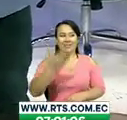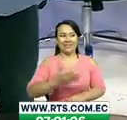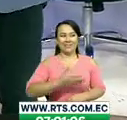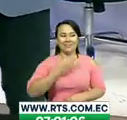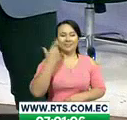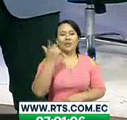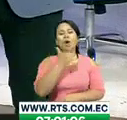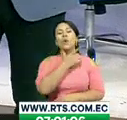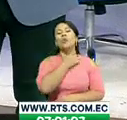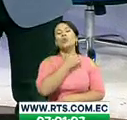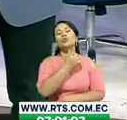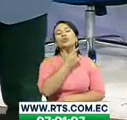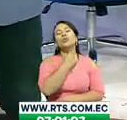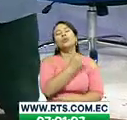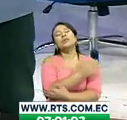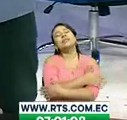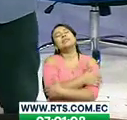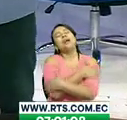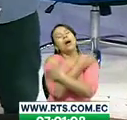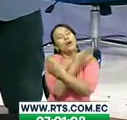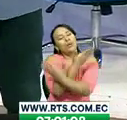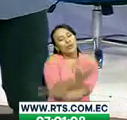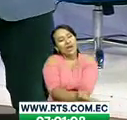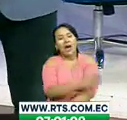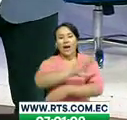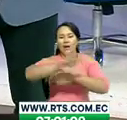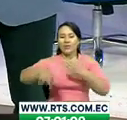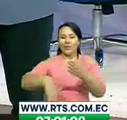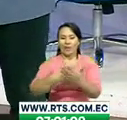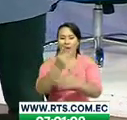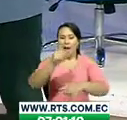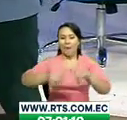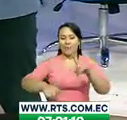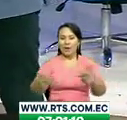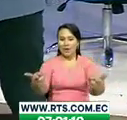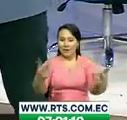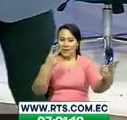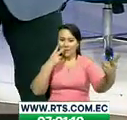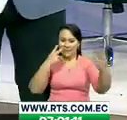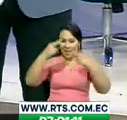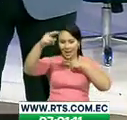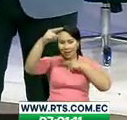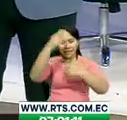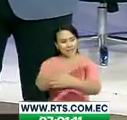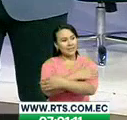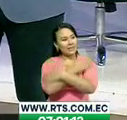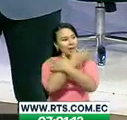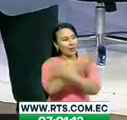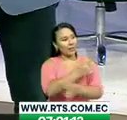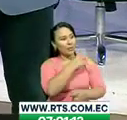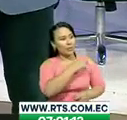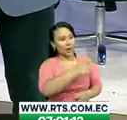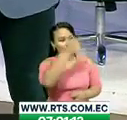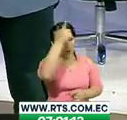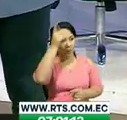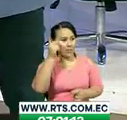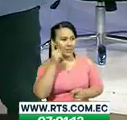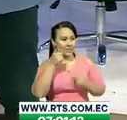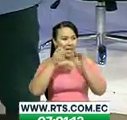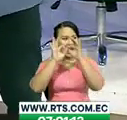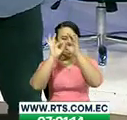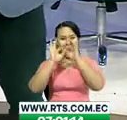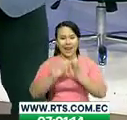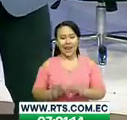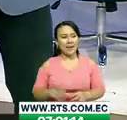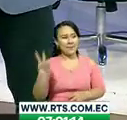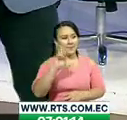Ahí está, qué gusto poder saludar a todos ustedes, amigos, que se enganchan a esta programación. Saludos también cordiales para ti, mi querida Luisa. Así es, preparándonos para este